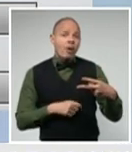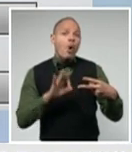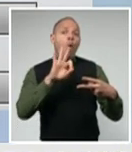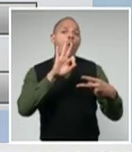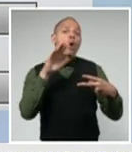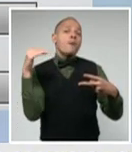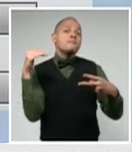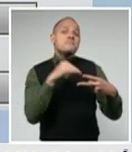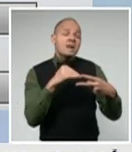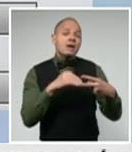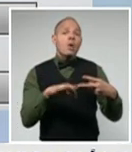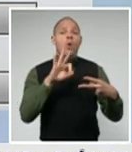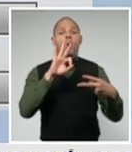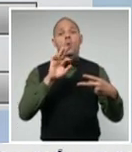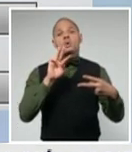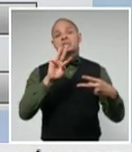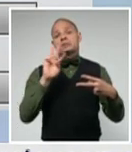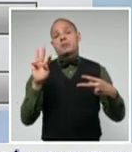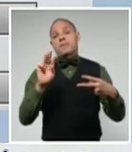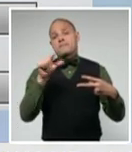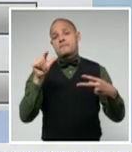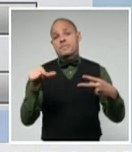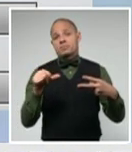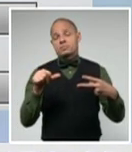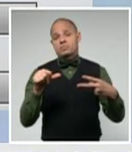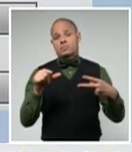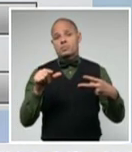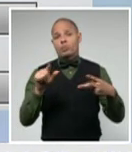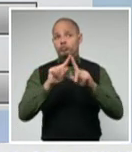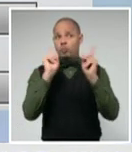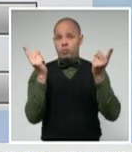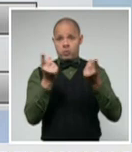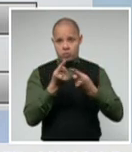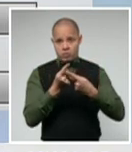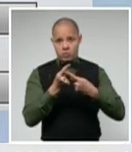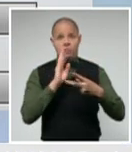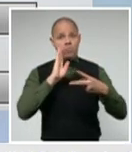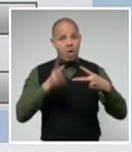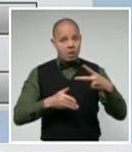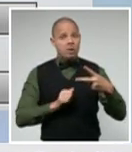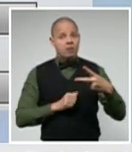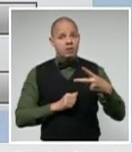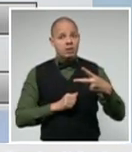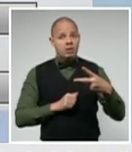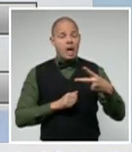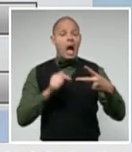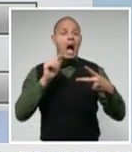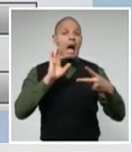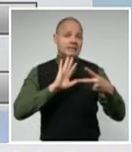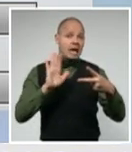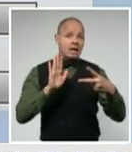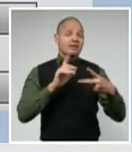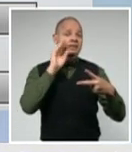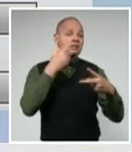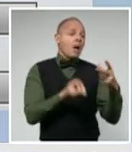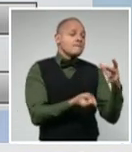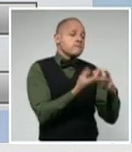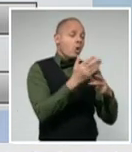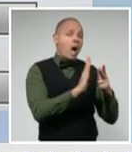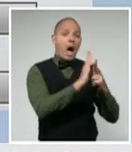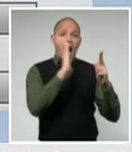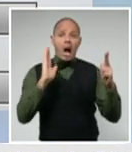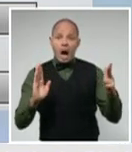8.833 personas con la enfermedad en el mundo. Eso hace que ya la cifra de acumulados, de